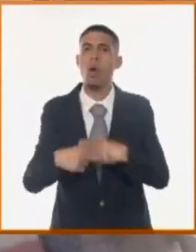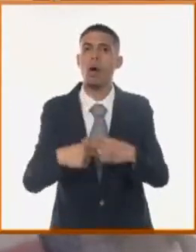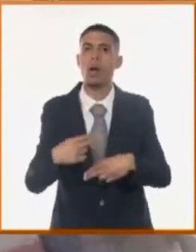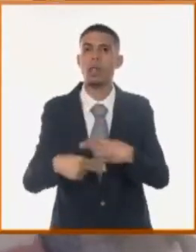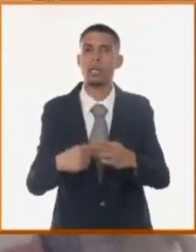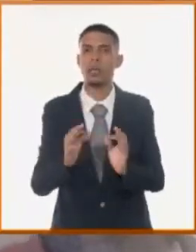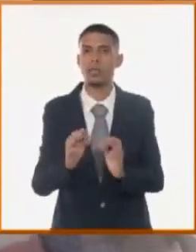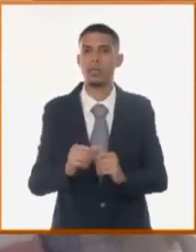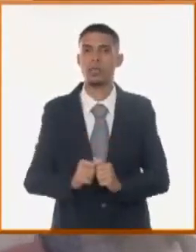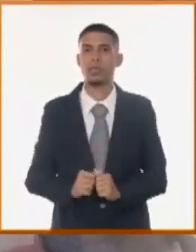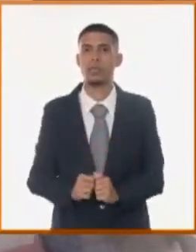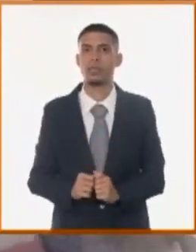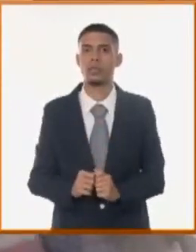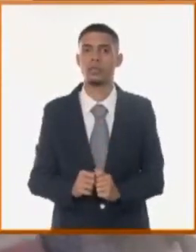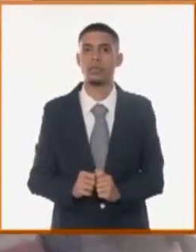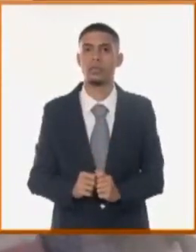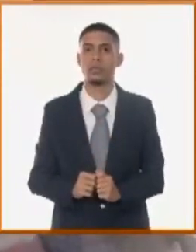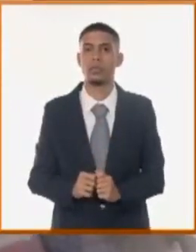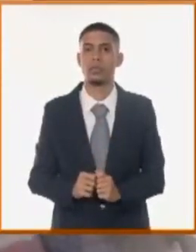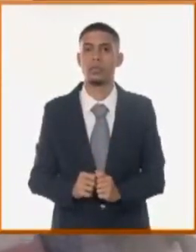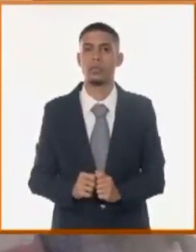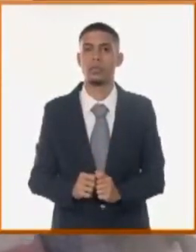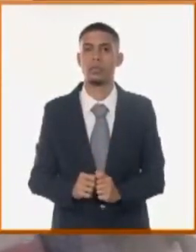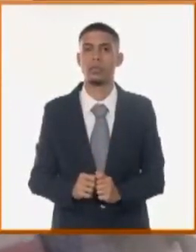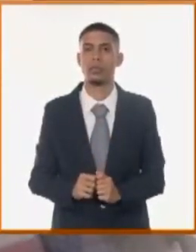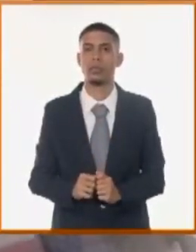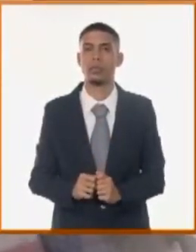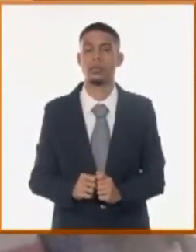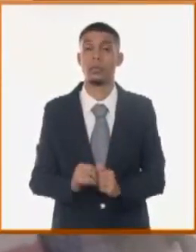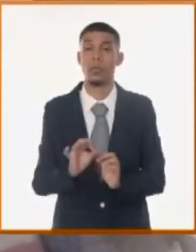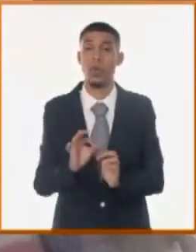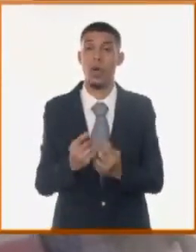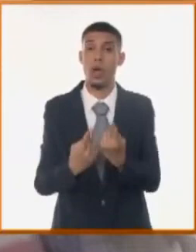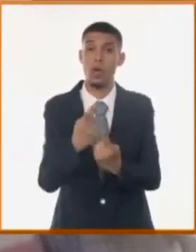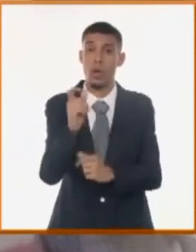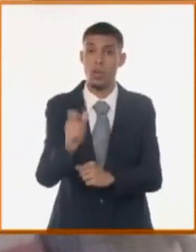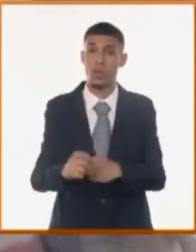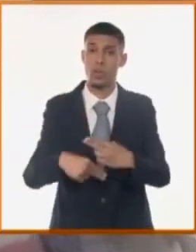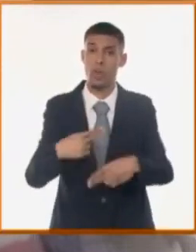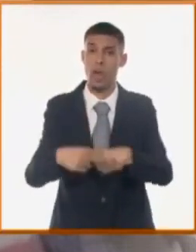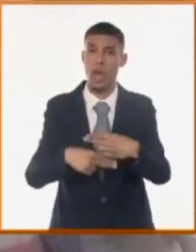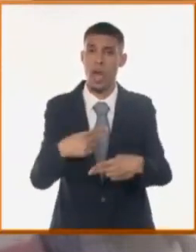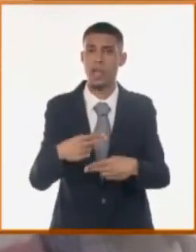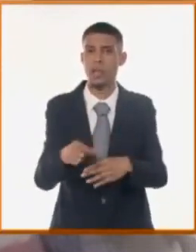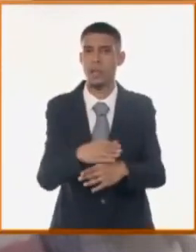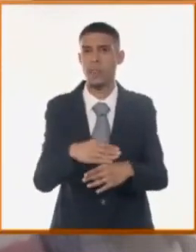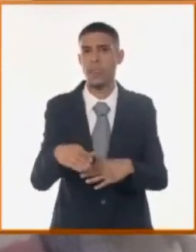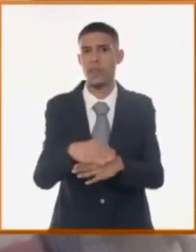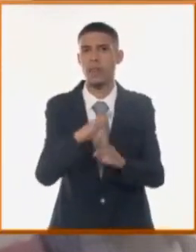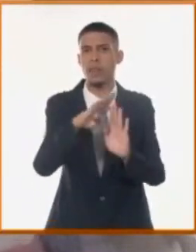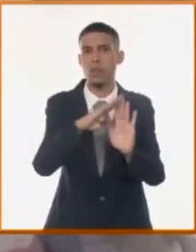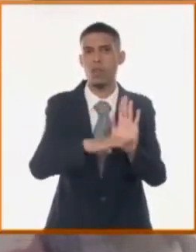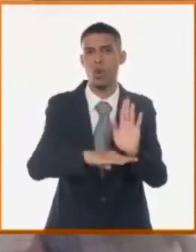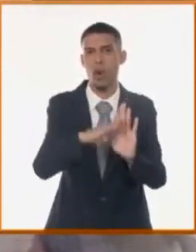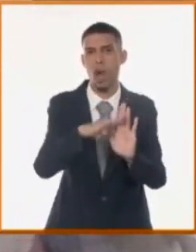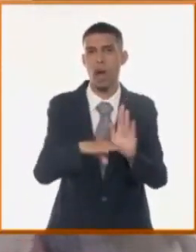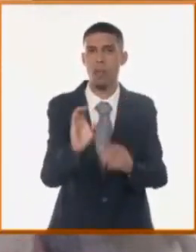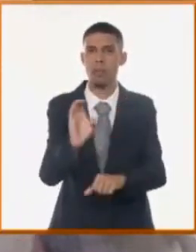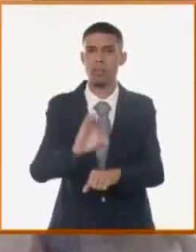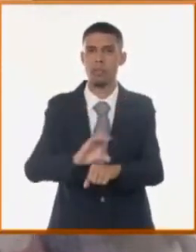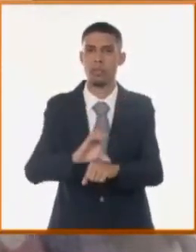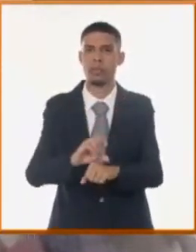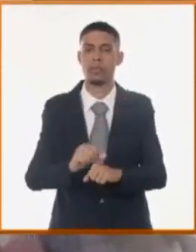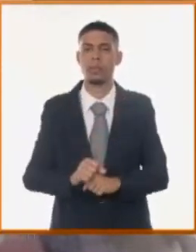falta también es esa interacción cada vez mayor entre los que hacen los software y los que se pueden beneficiar de ello. Un último elemento,